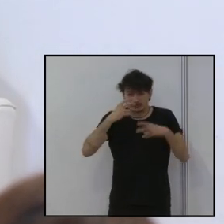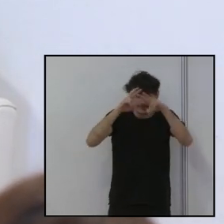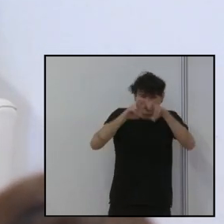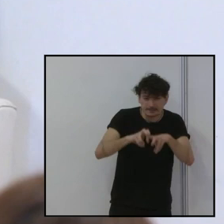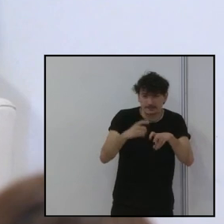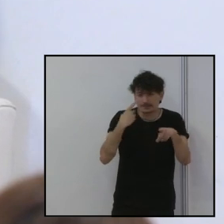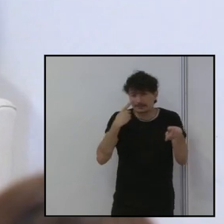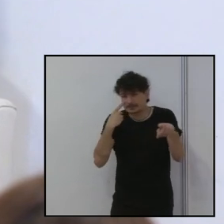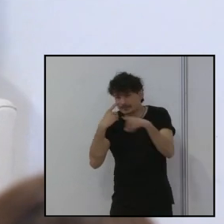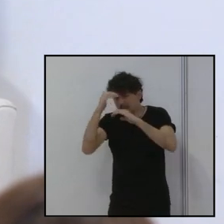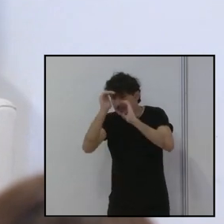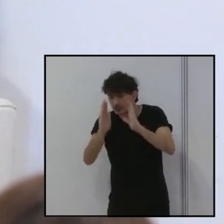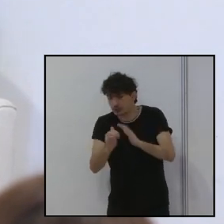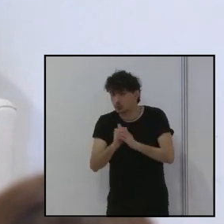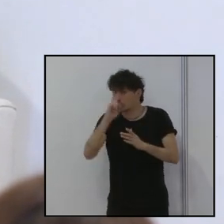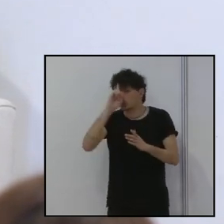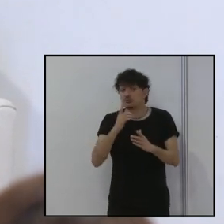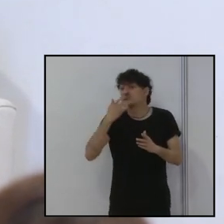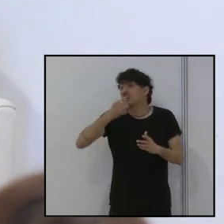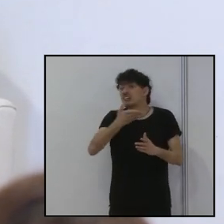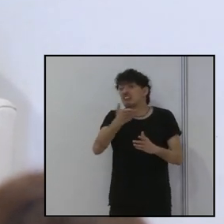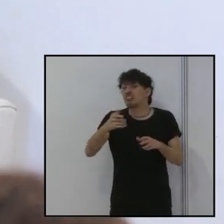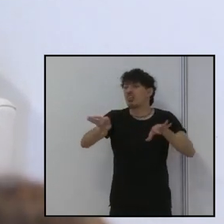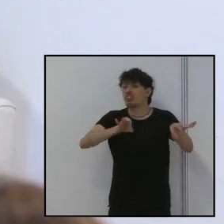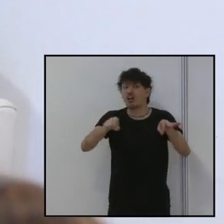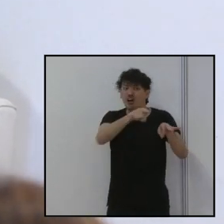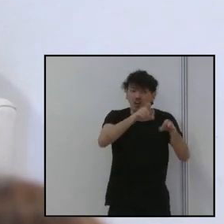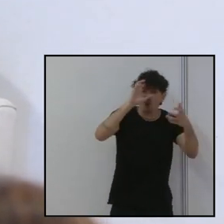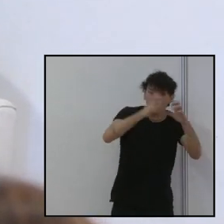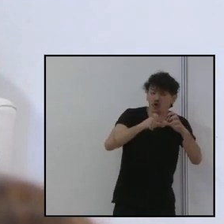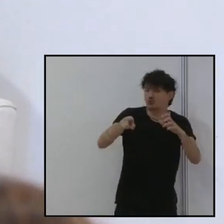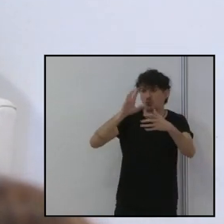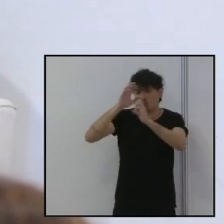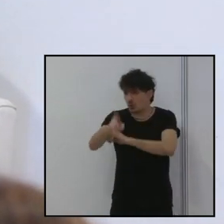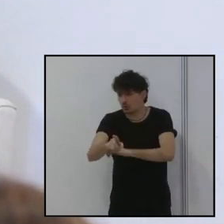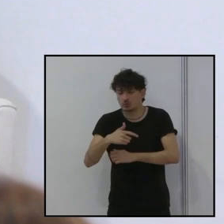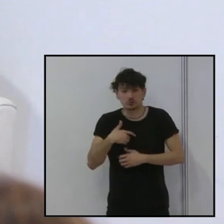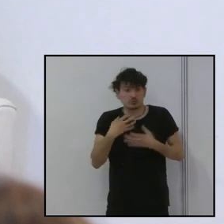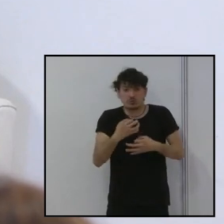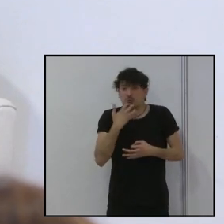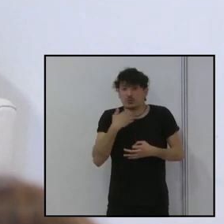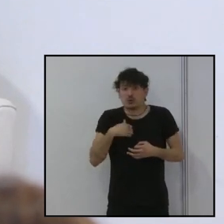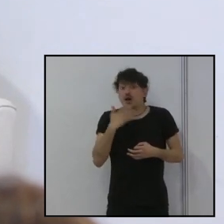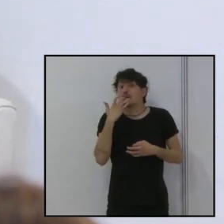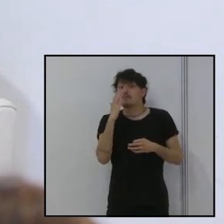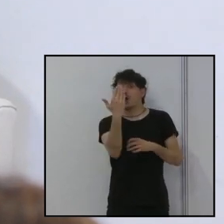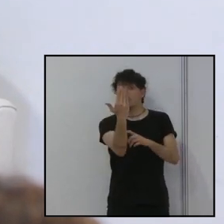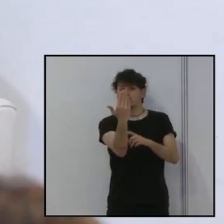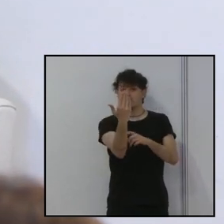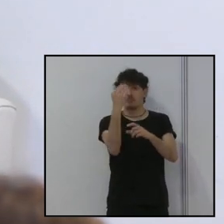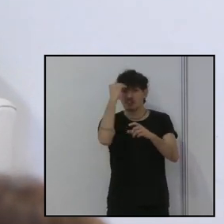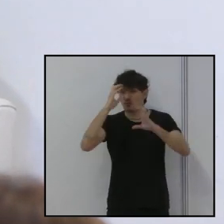muy bien quién decide qué es estar loco y qué no. Siempre bromeo con que a mí me ingresaron por creer que al otro lado del espejo había unos seres tratando